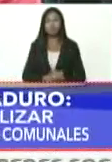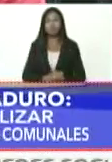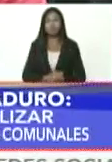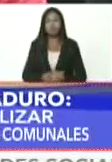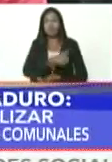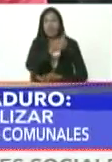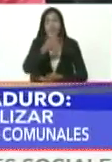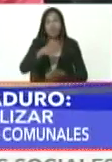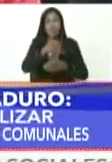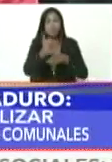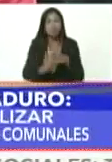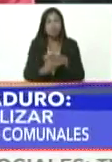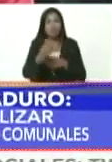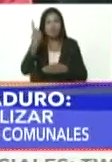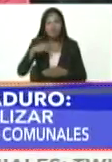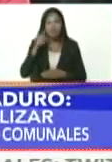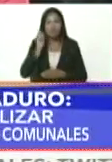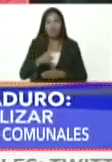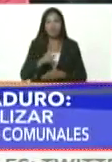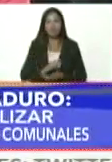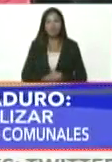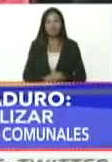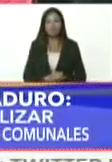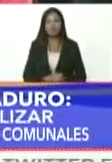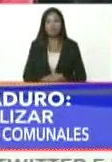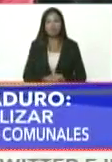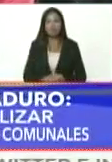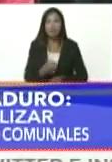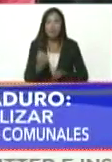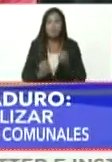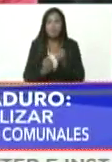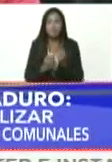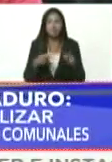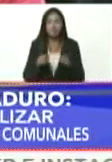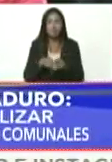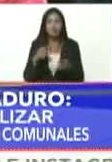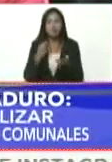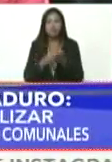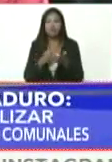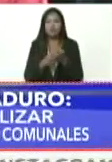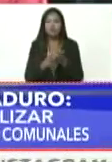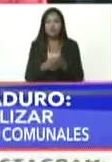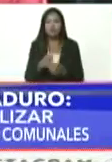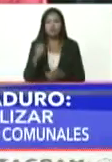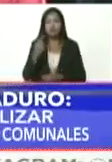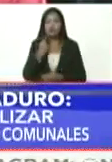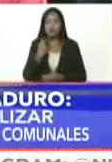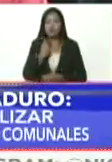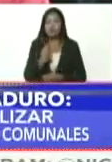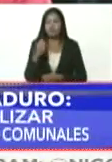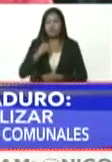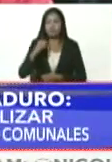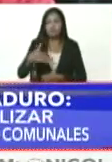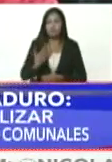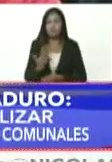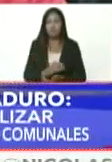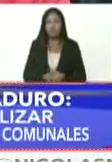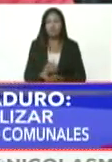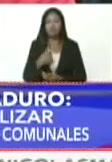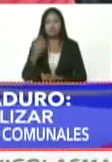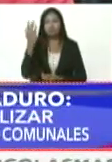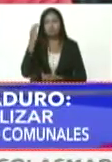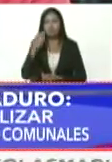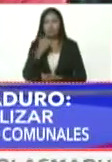Cada proyecto debe tener respaldo en financiamiento. Yo digo, sí se puede, yo sé lo que digo, porque